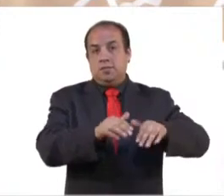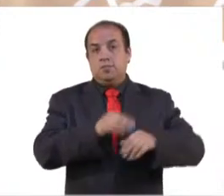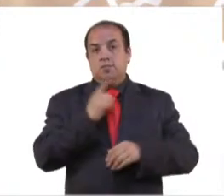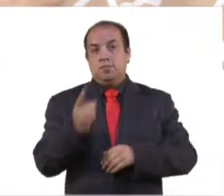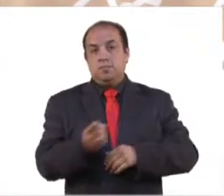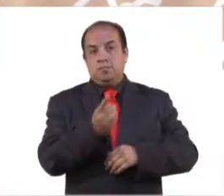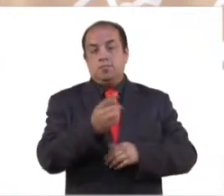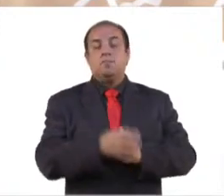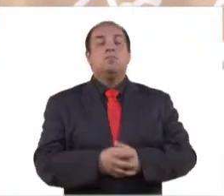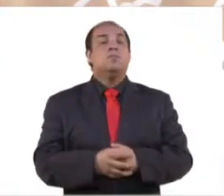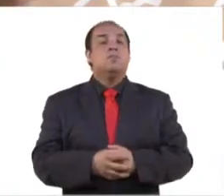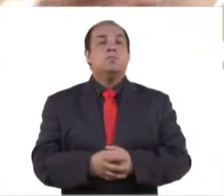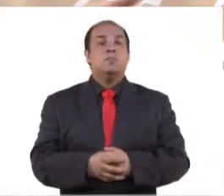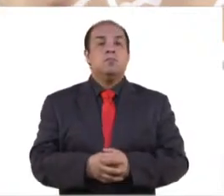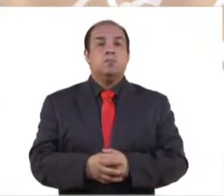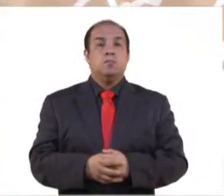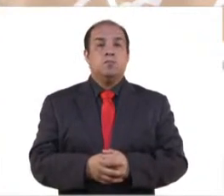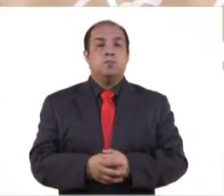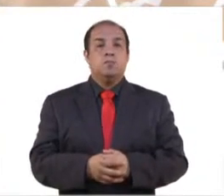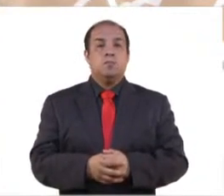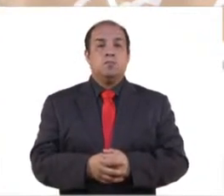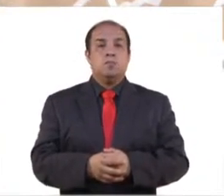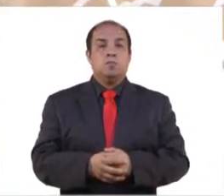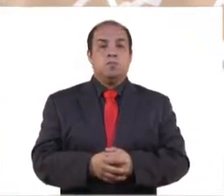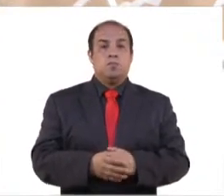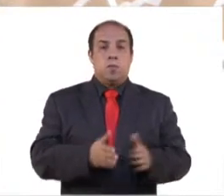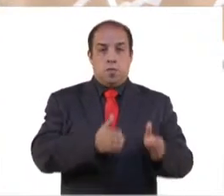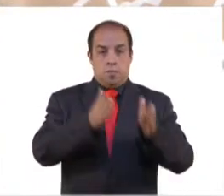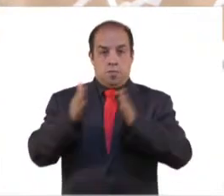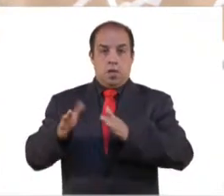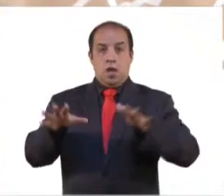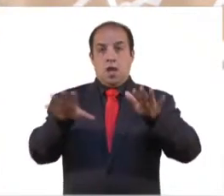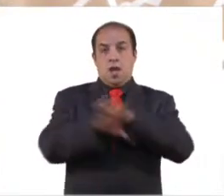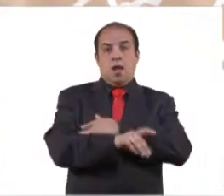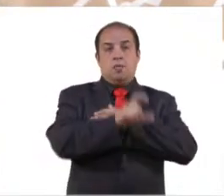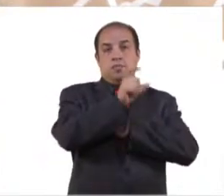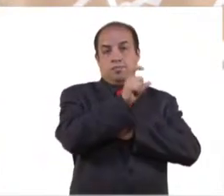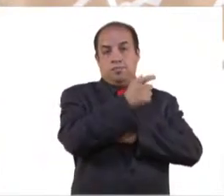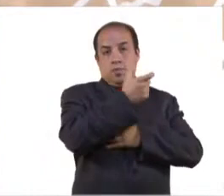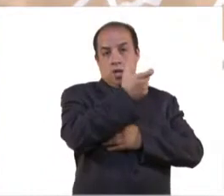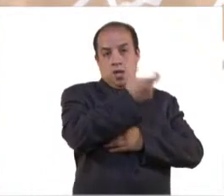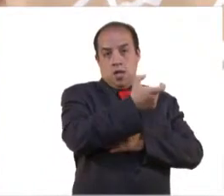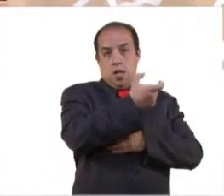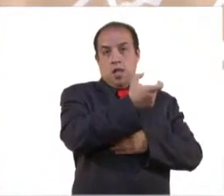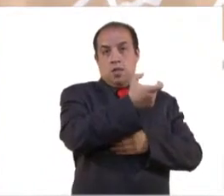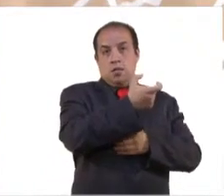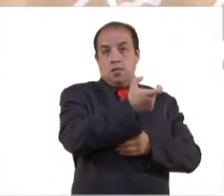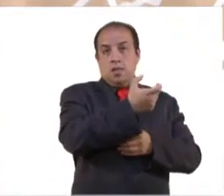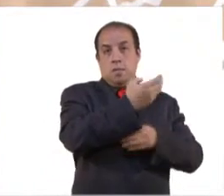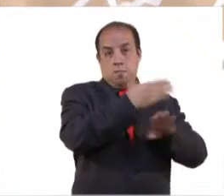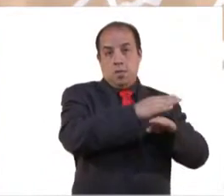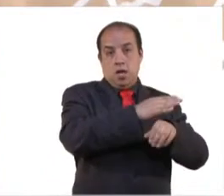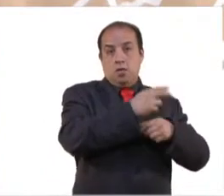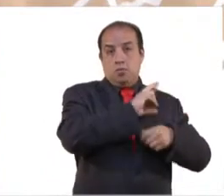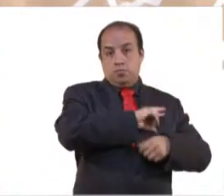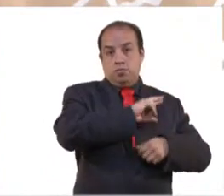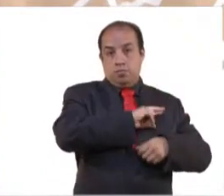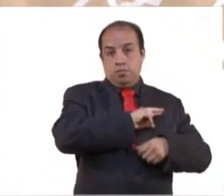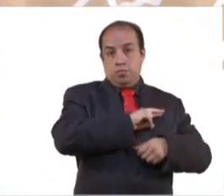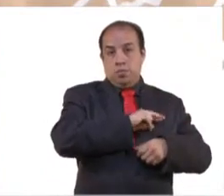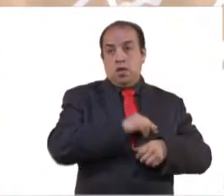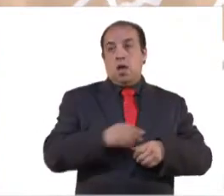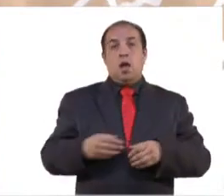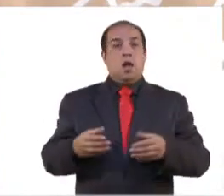permanente. Y sobre el tema del cambio de el saldo, miren, este es un asunto que tiene que ir